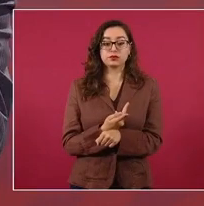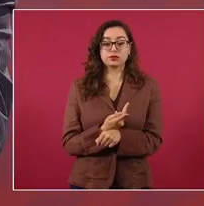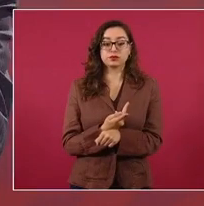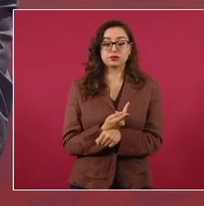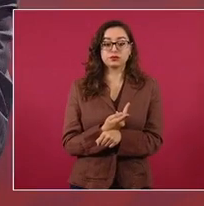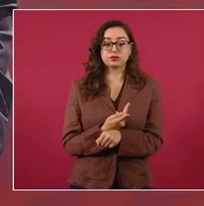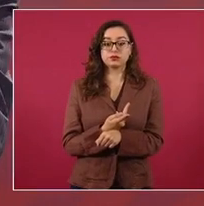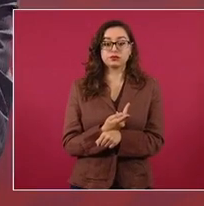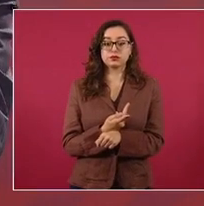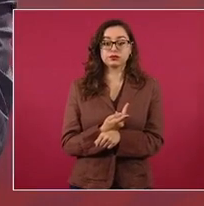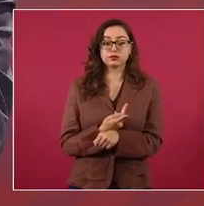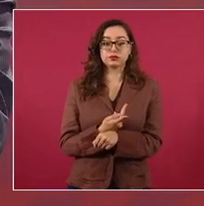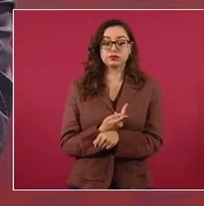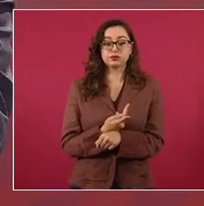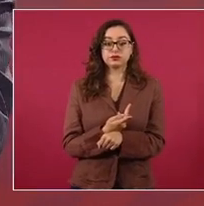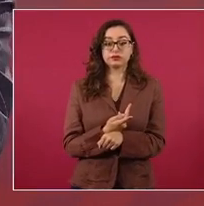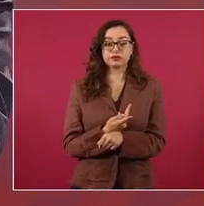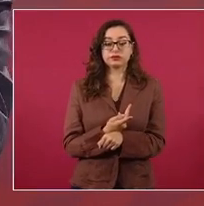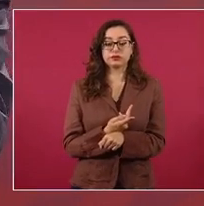es el